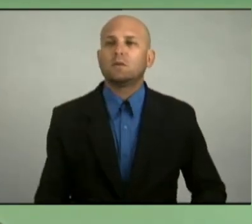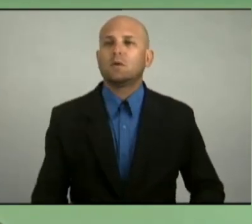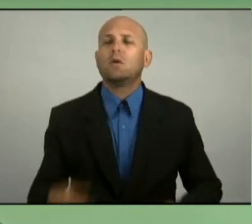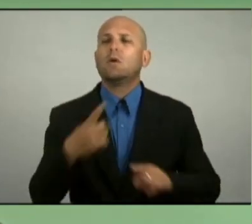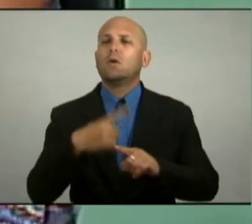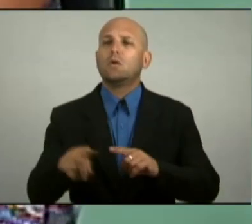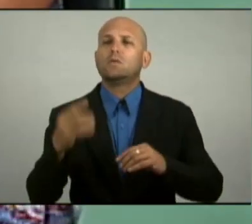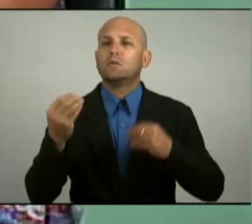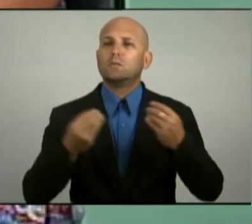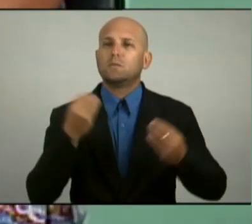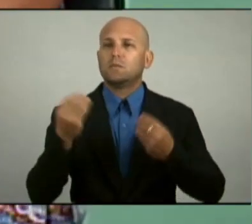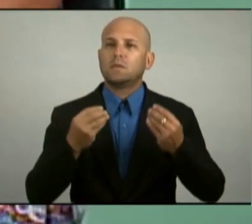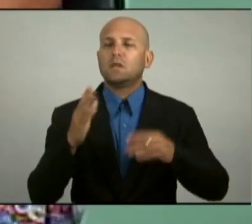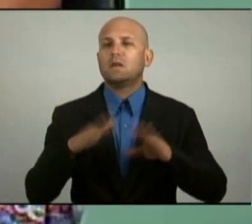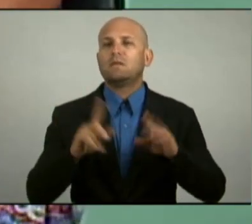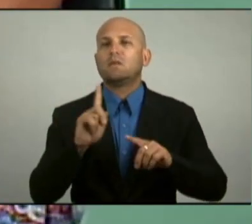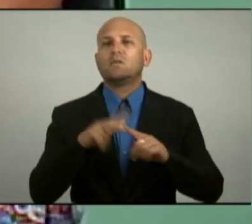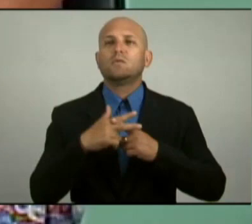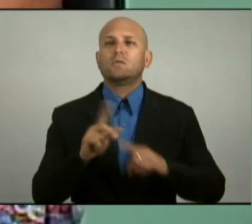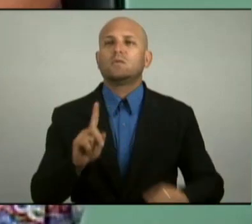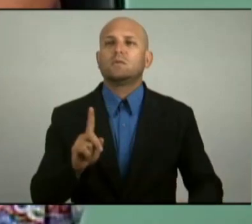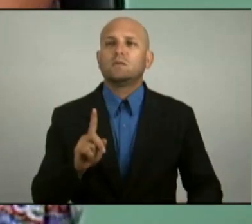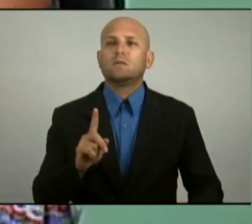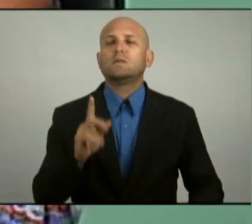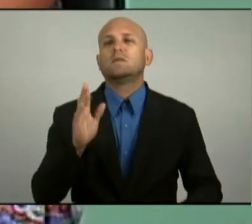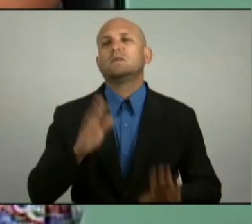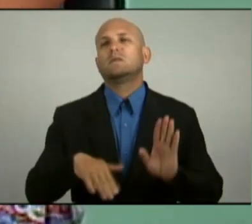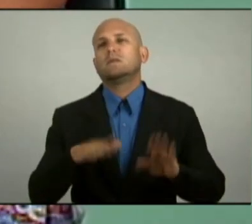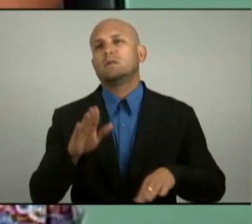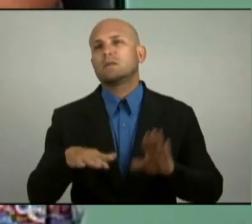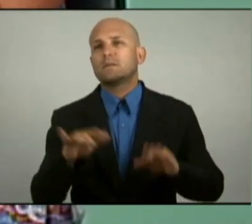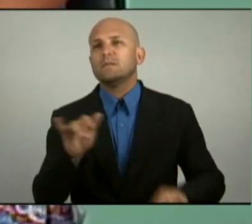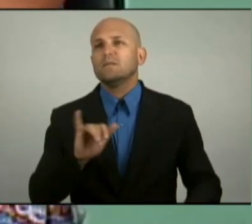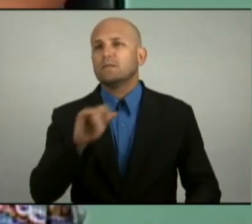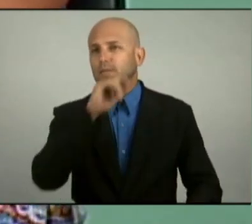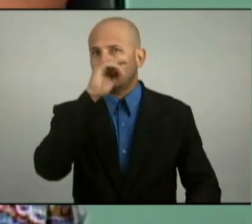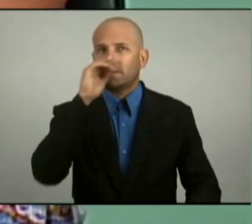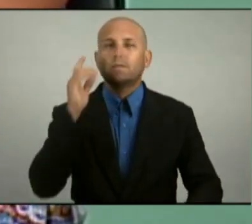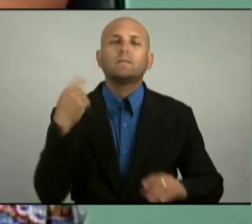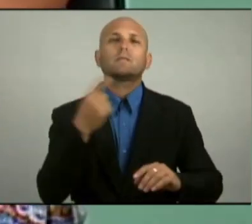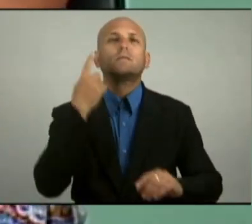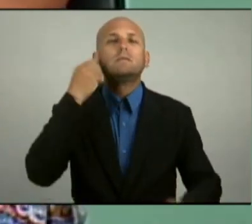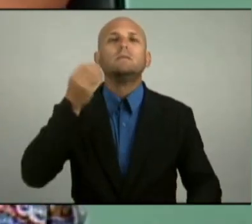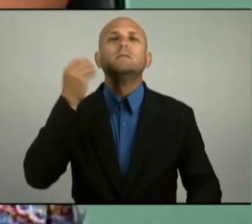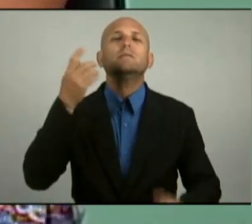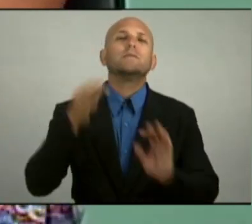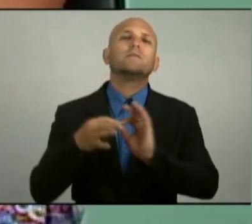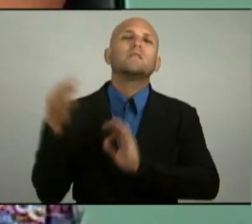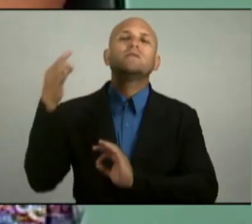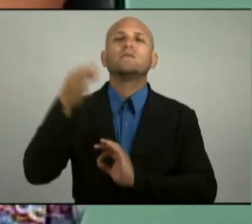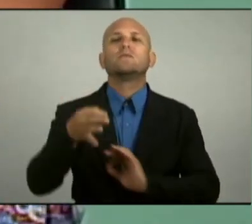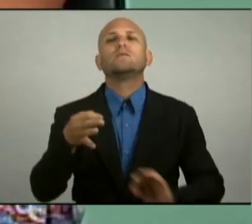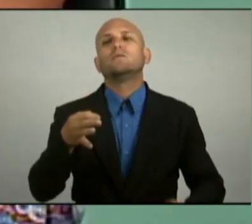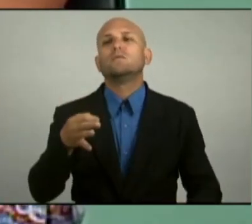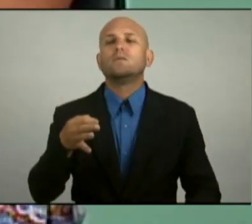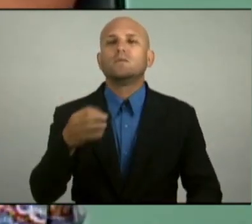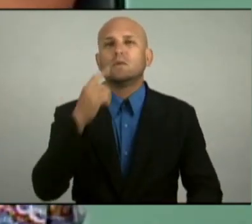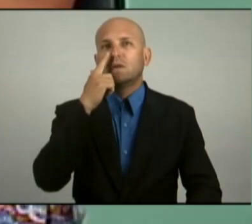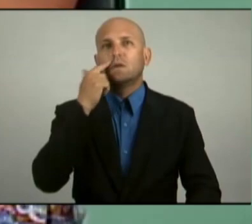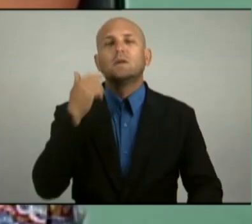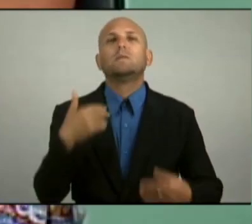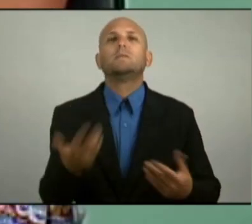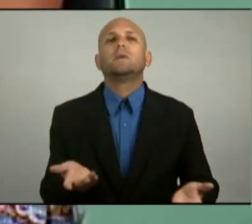ocupábamos resolver por supuesto y que hay que lado otras que quizás pensamos mucho en el futuro y al